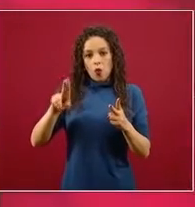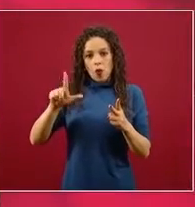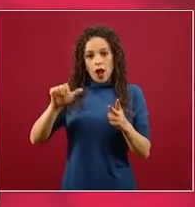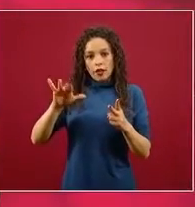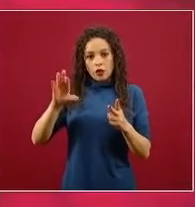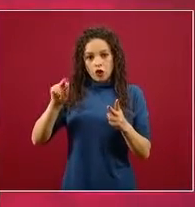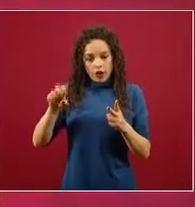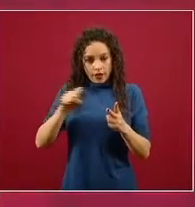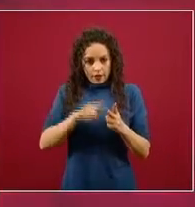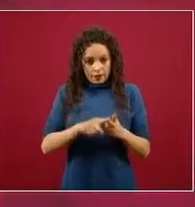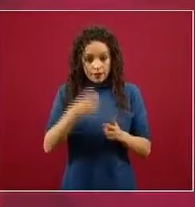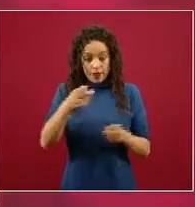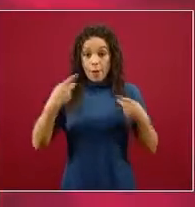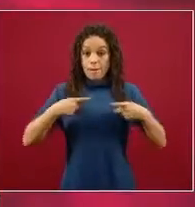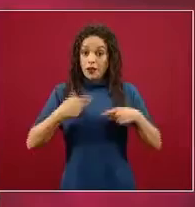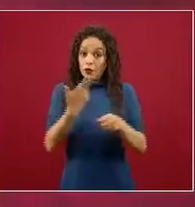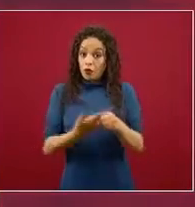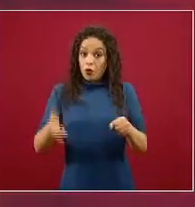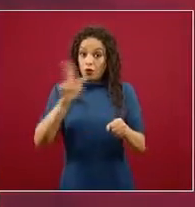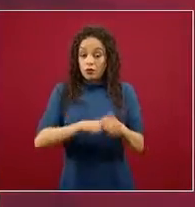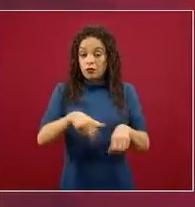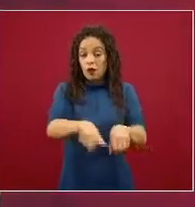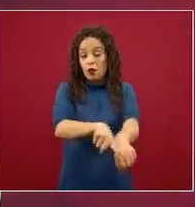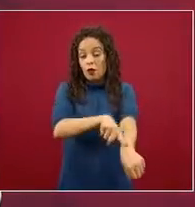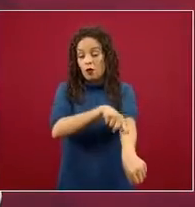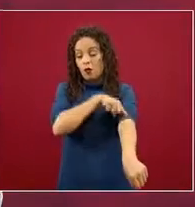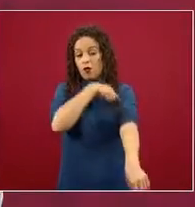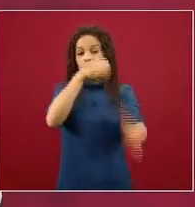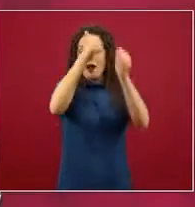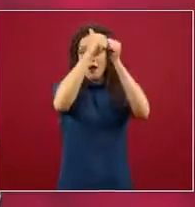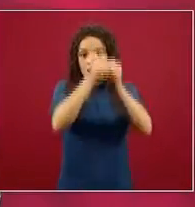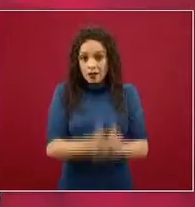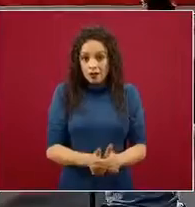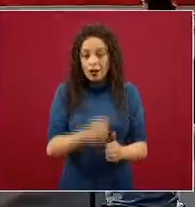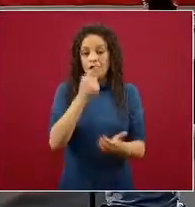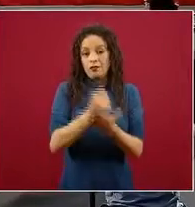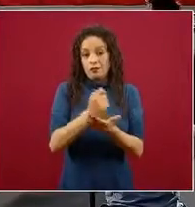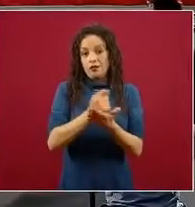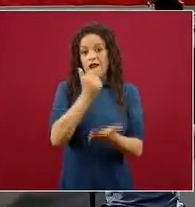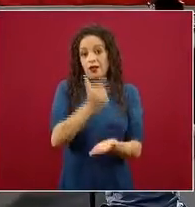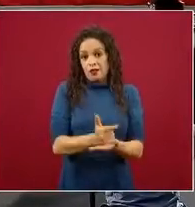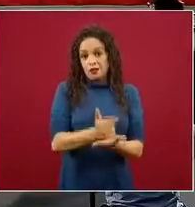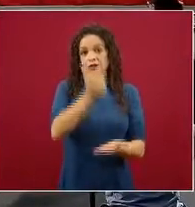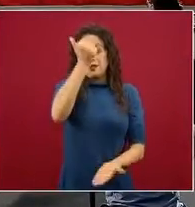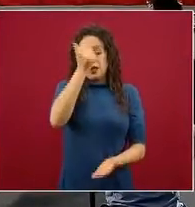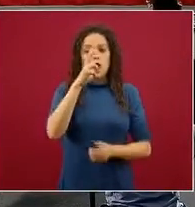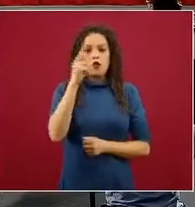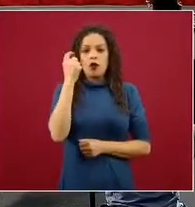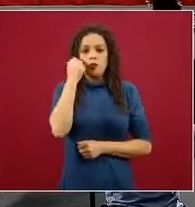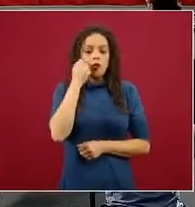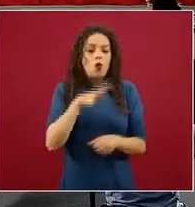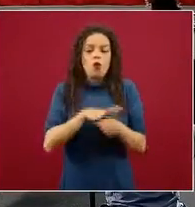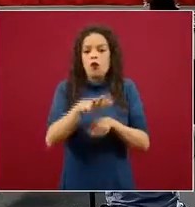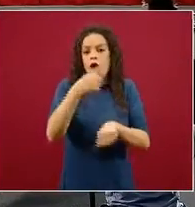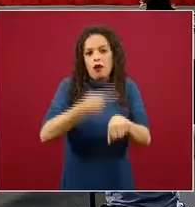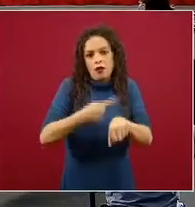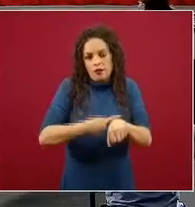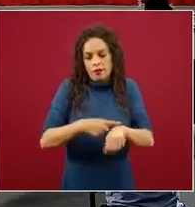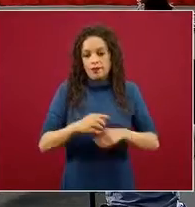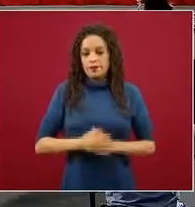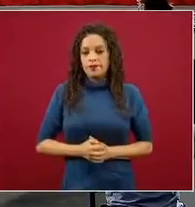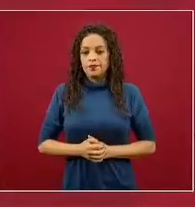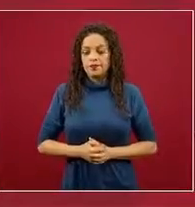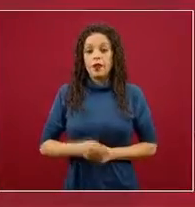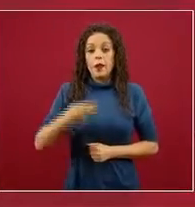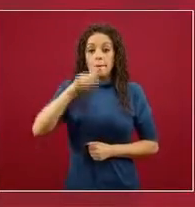personas que están en hospitalizaciones prolongadas en terapia intensiva, independientemente de la causa. Y en el caso particular